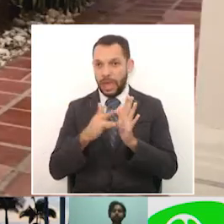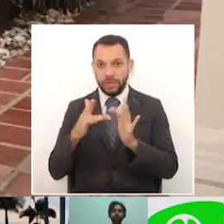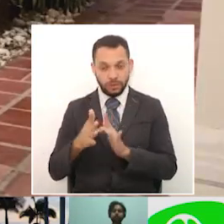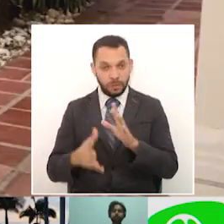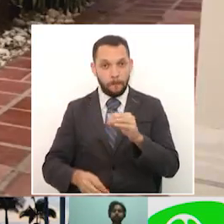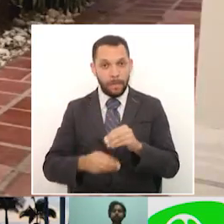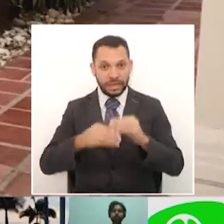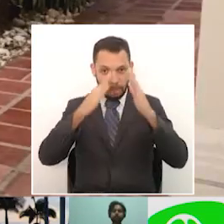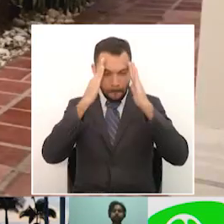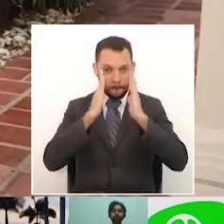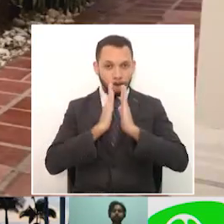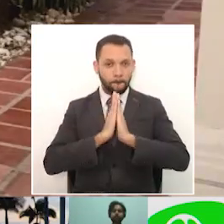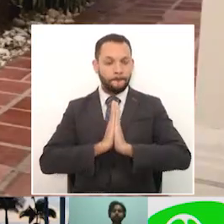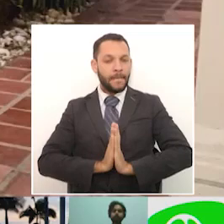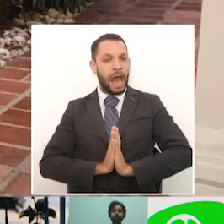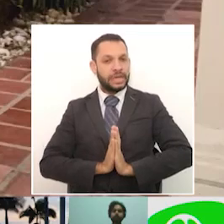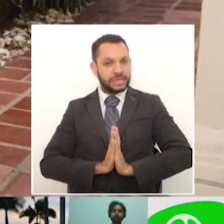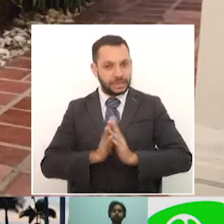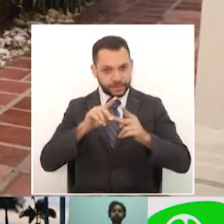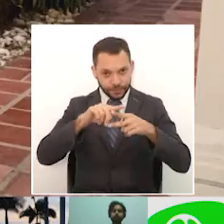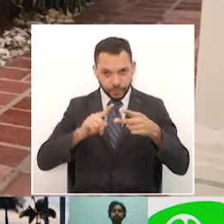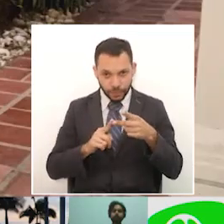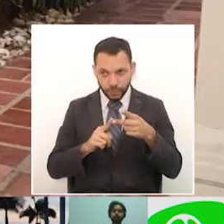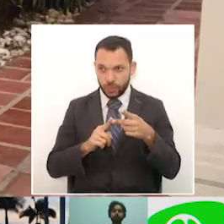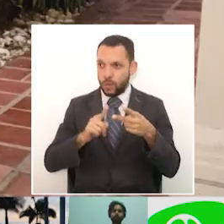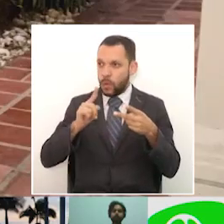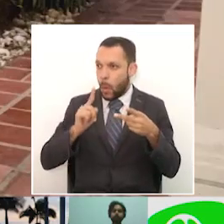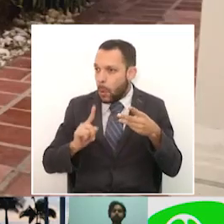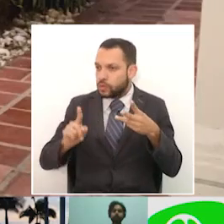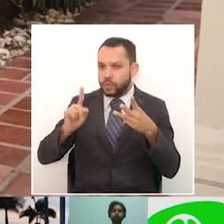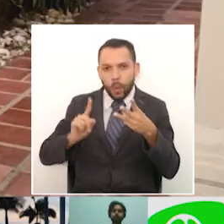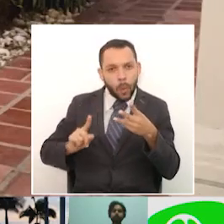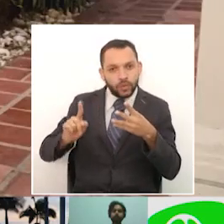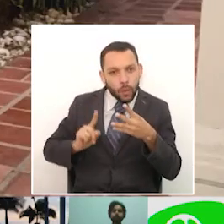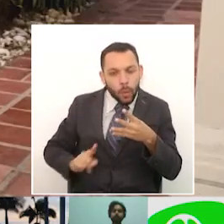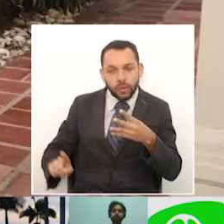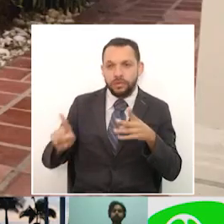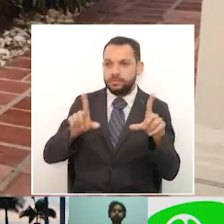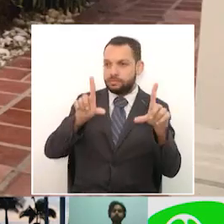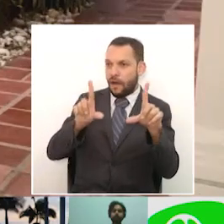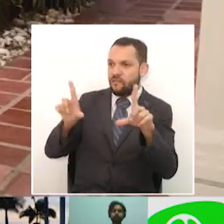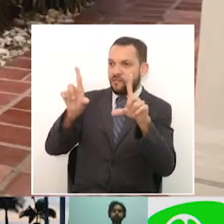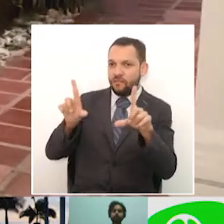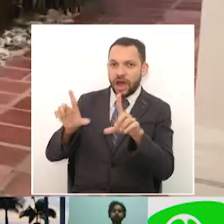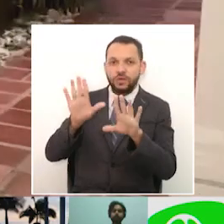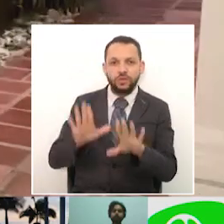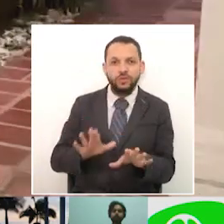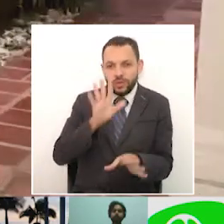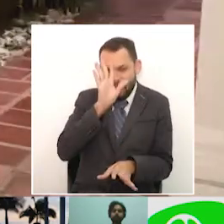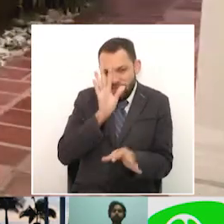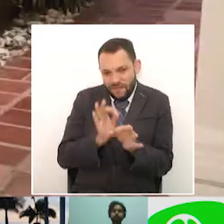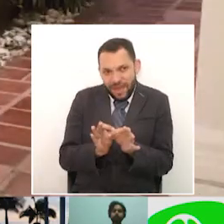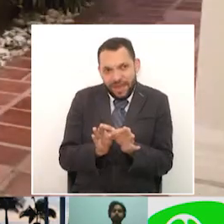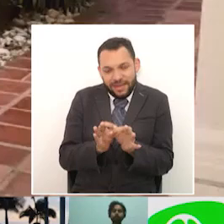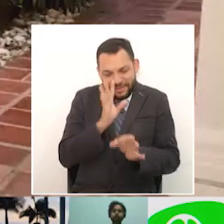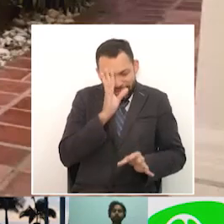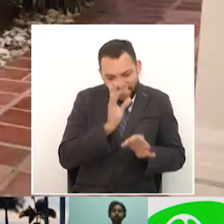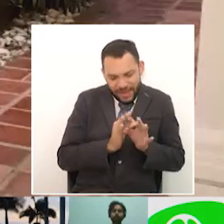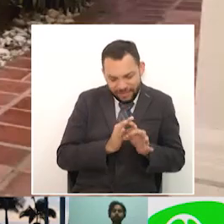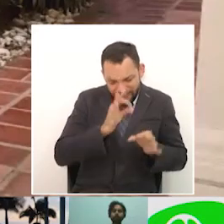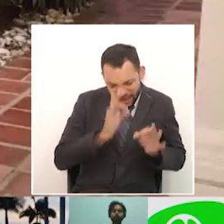María. Y tienen otras personas a las cuales le tienen fe, porque es de